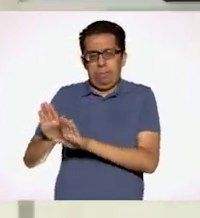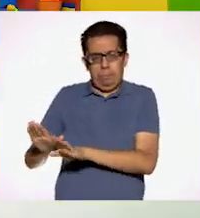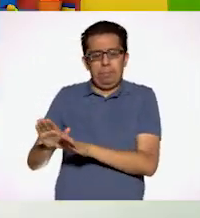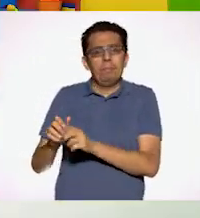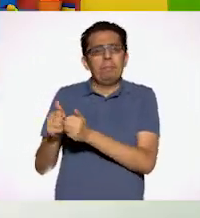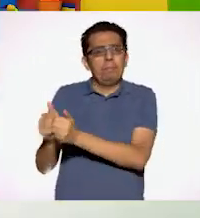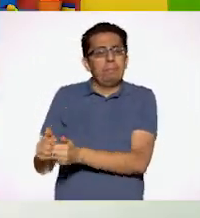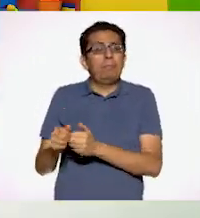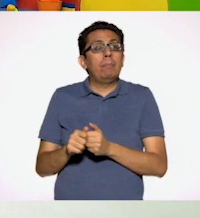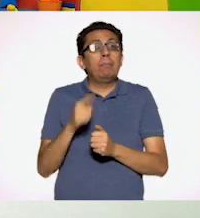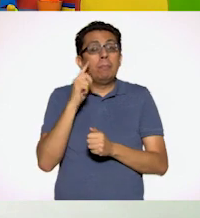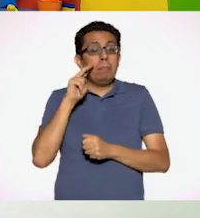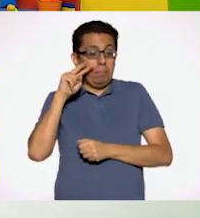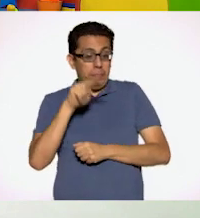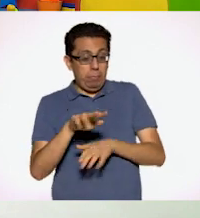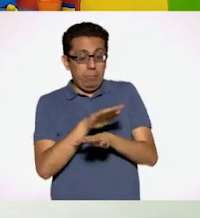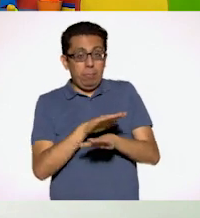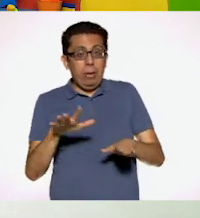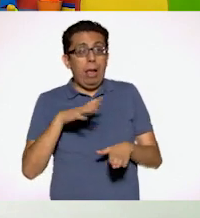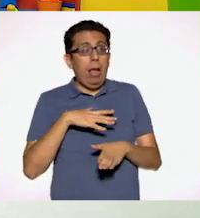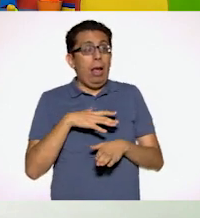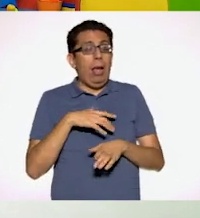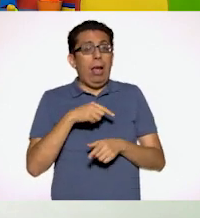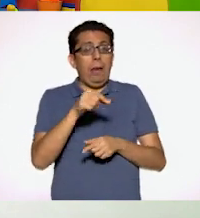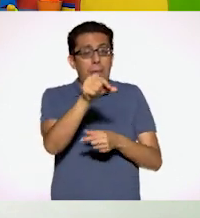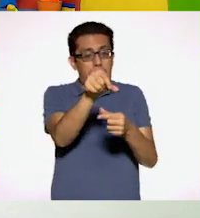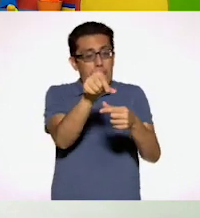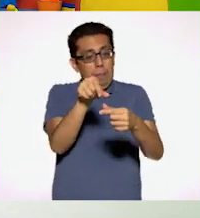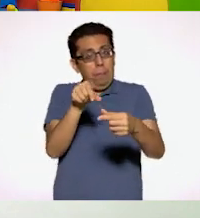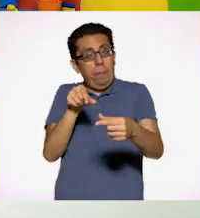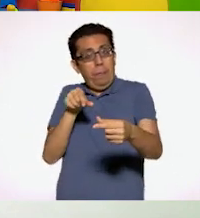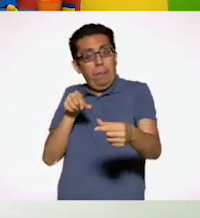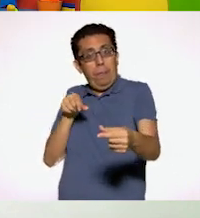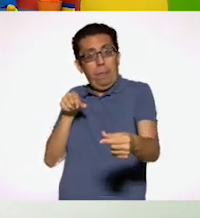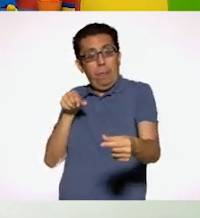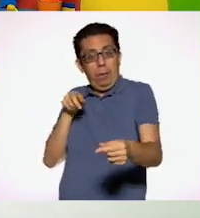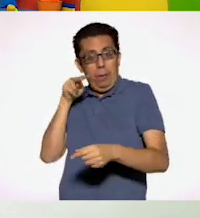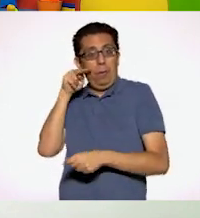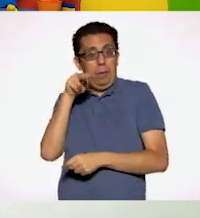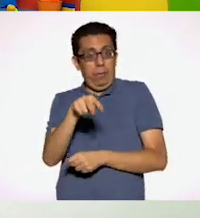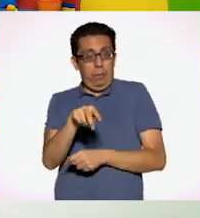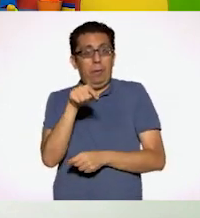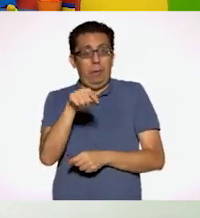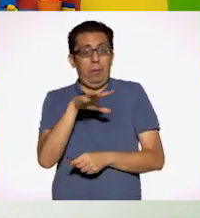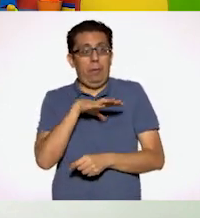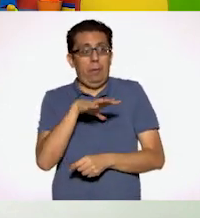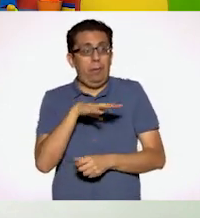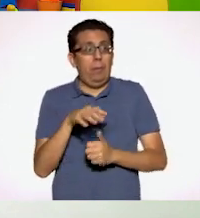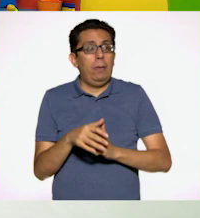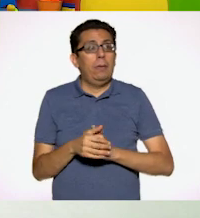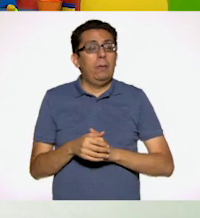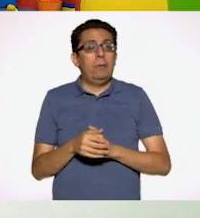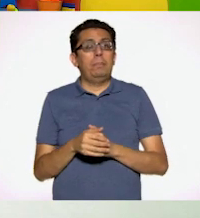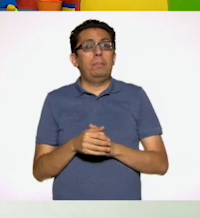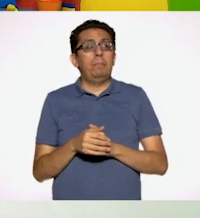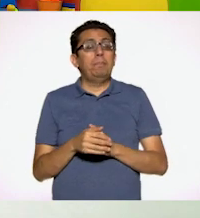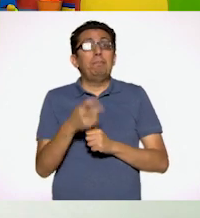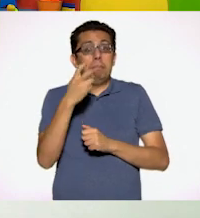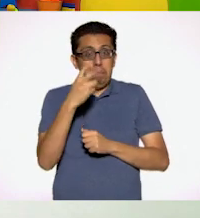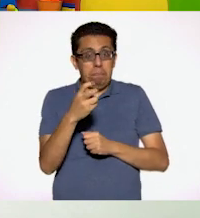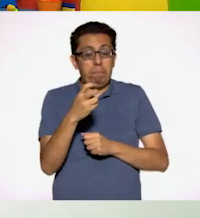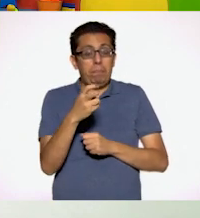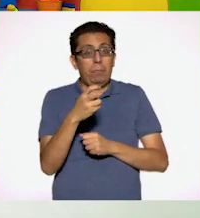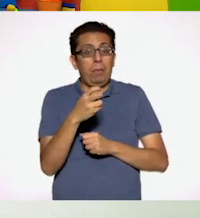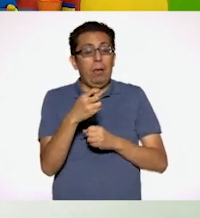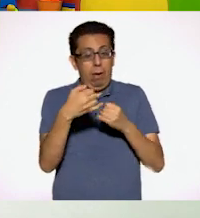observas que en el piso tenemos una línea marcada. ¡Es verdad! ¡Ahí está! Muy bien, en esta línea